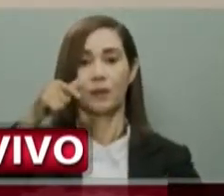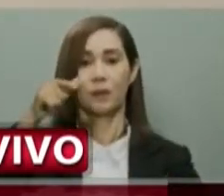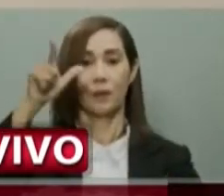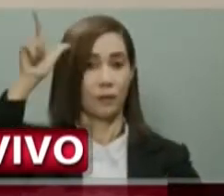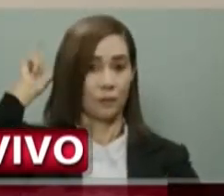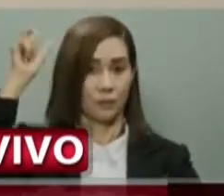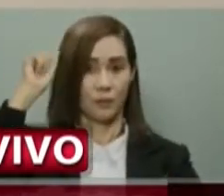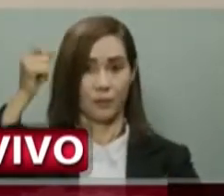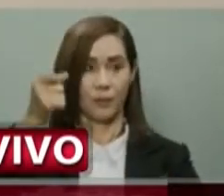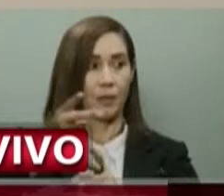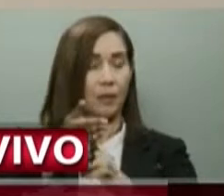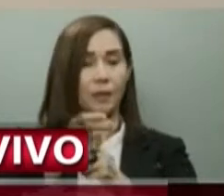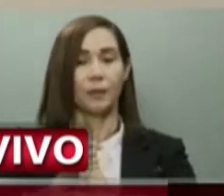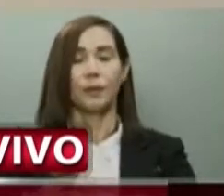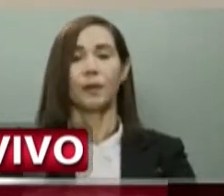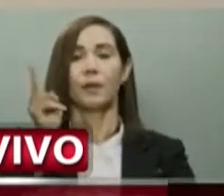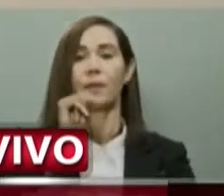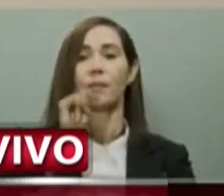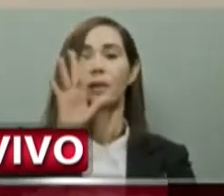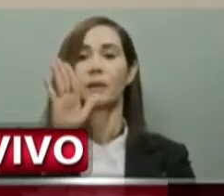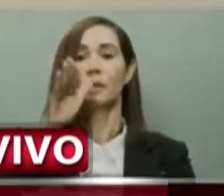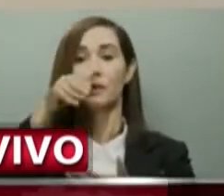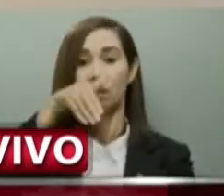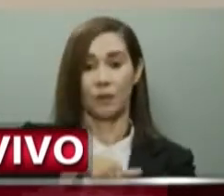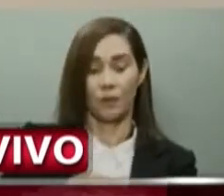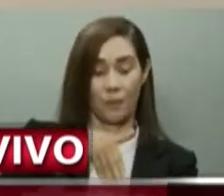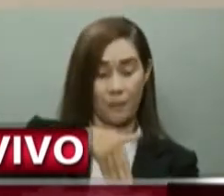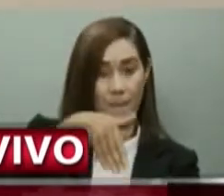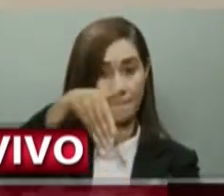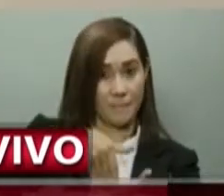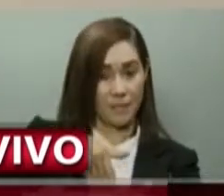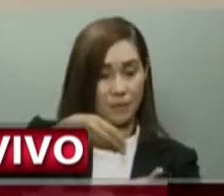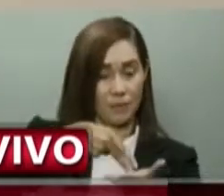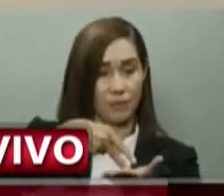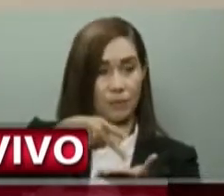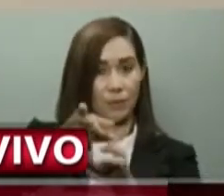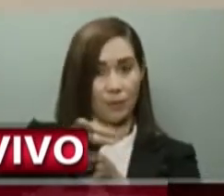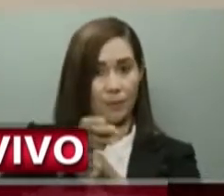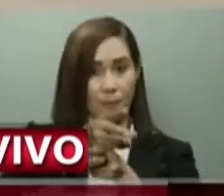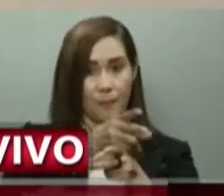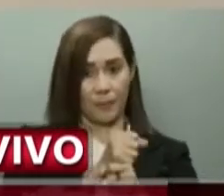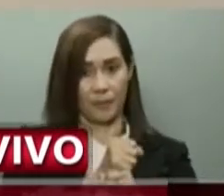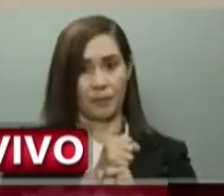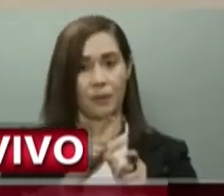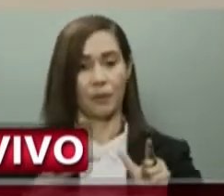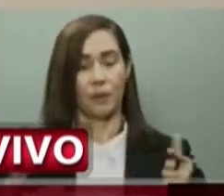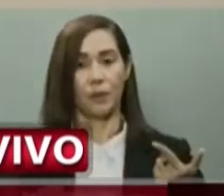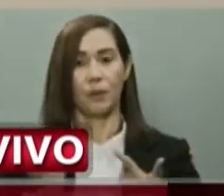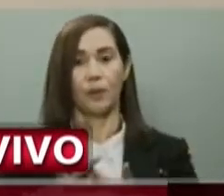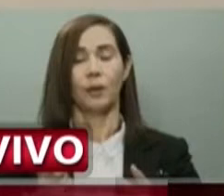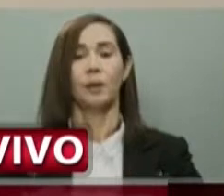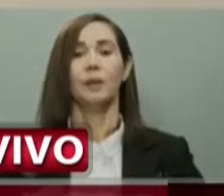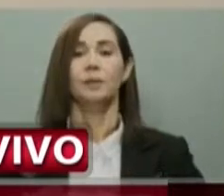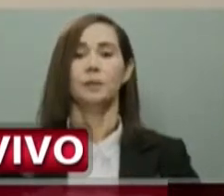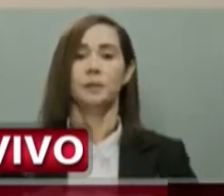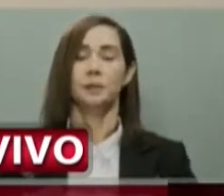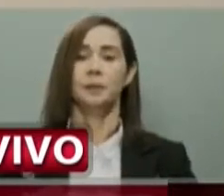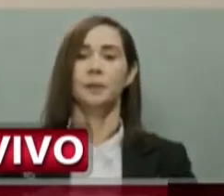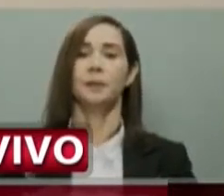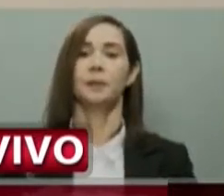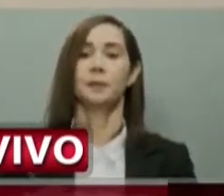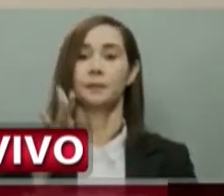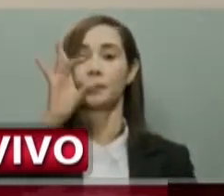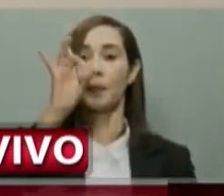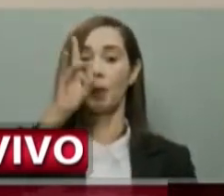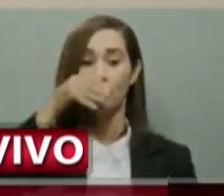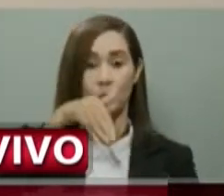prestaron 25 mil millones de pesos a los sectores productivos.